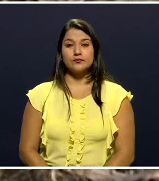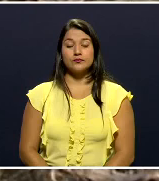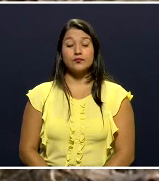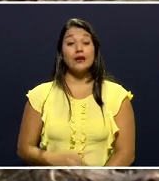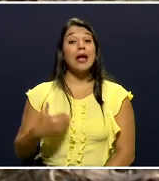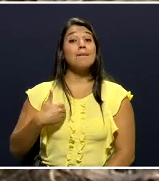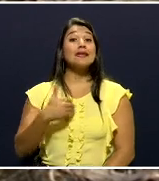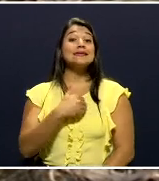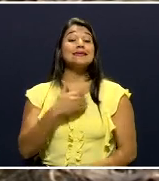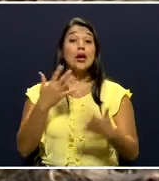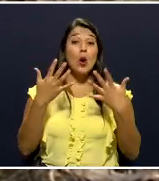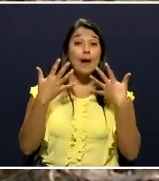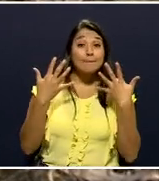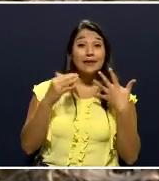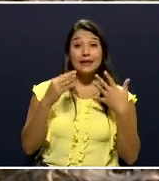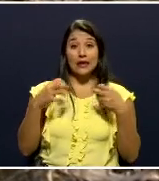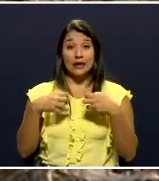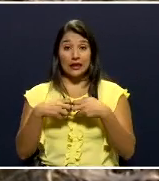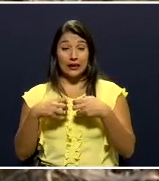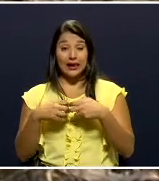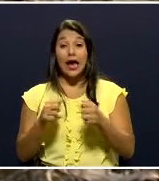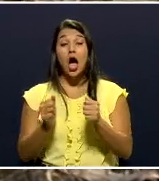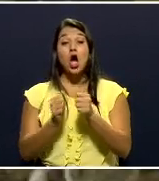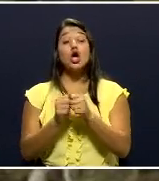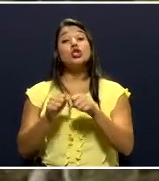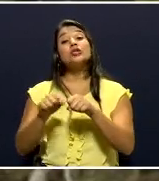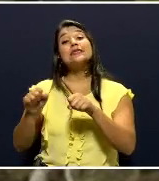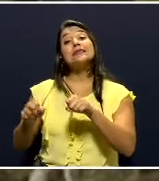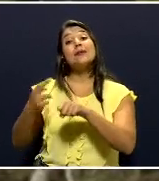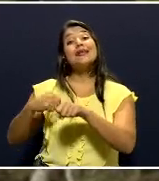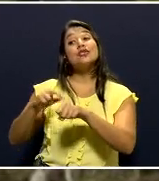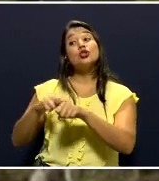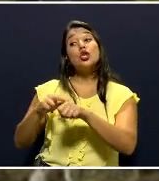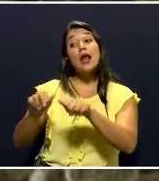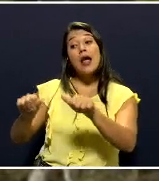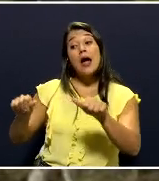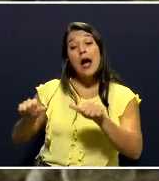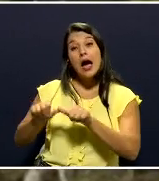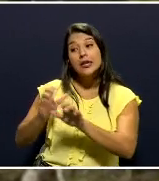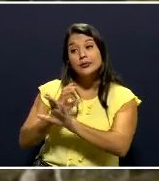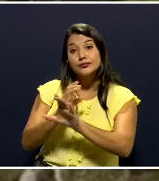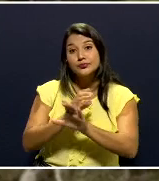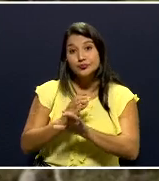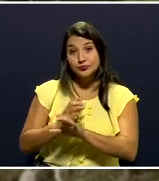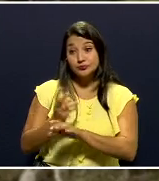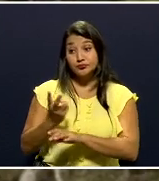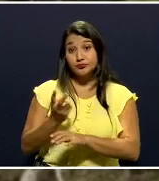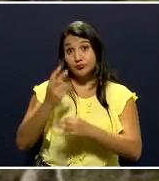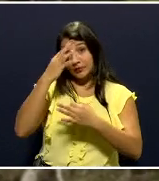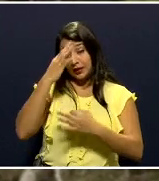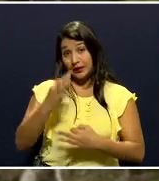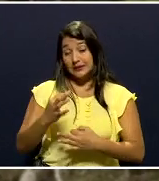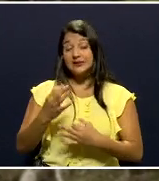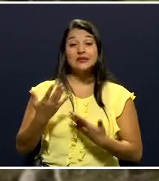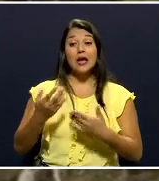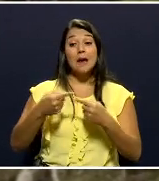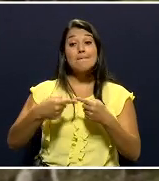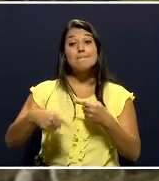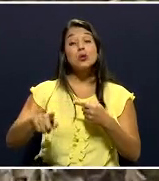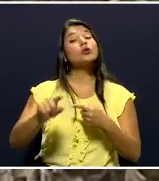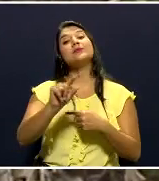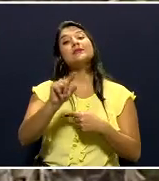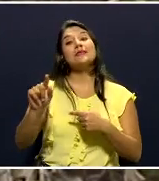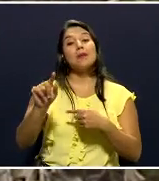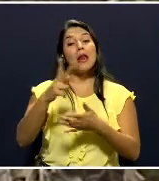El Ministerio de Ambiente y Energía, en conjunto con el Sistema Nacional de Áreas de Conservación, tomaron la decisión de que a partir de la próxima semana los